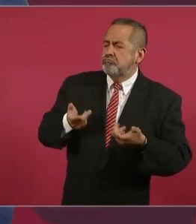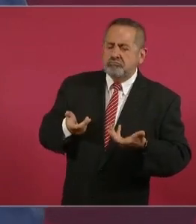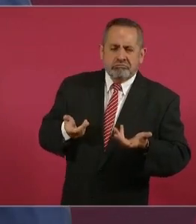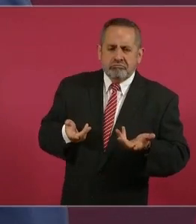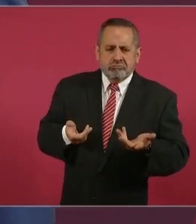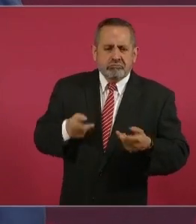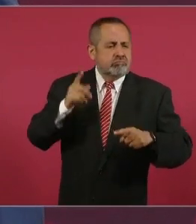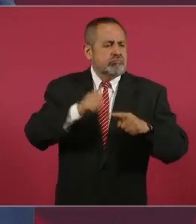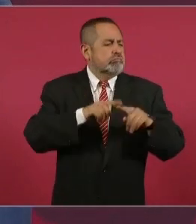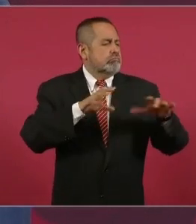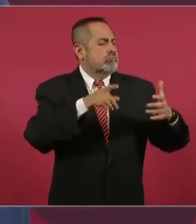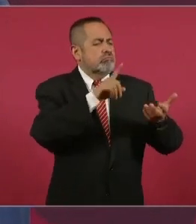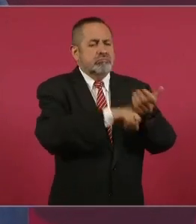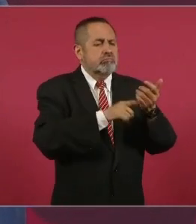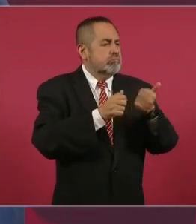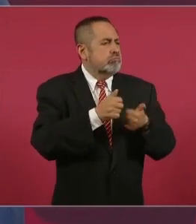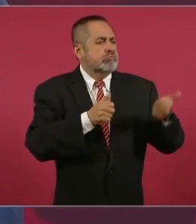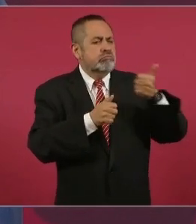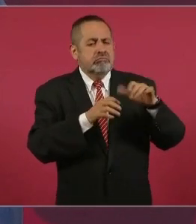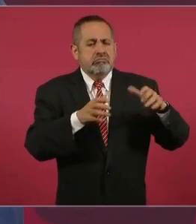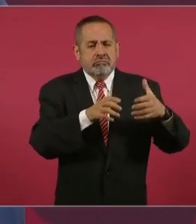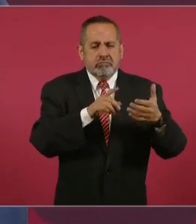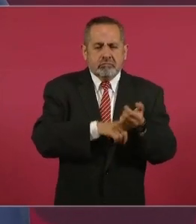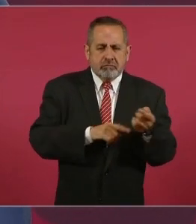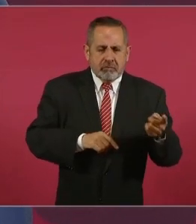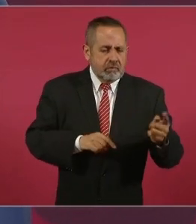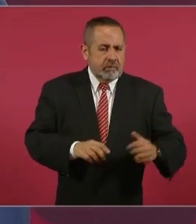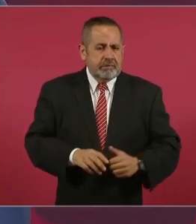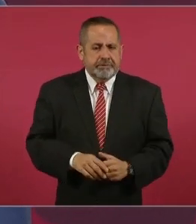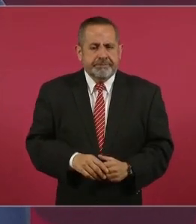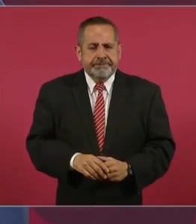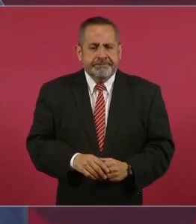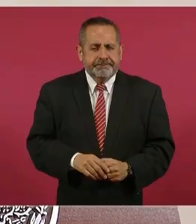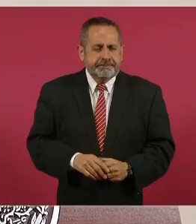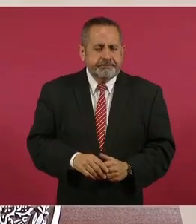¿O quiénes son los potentados